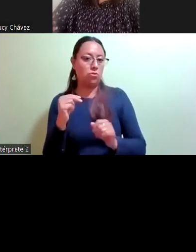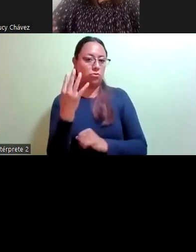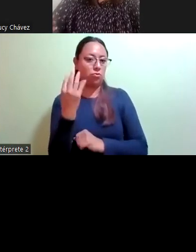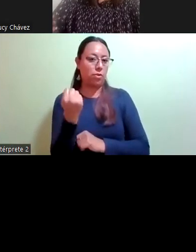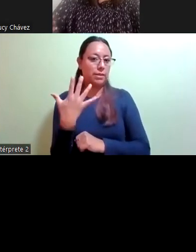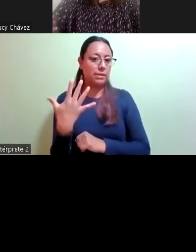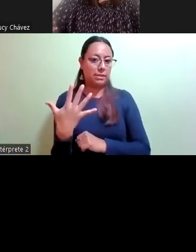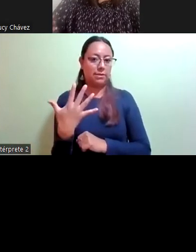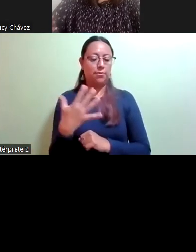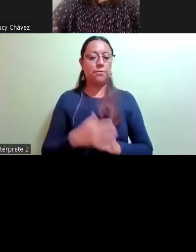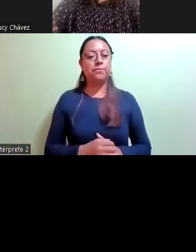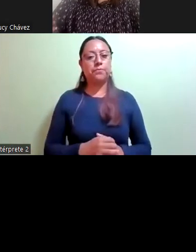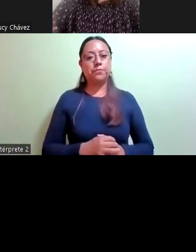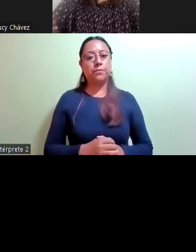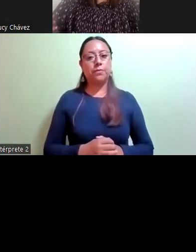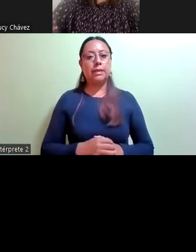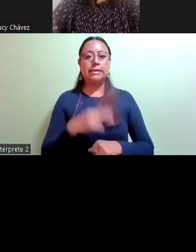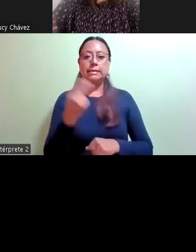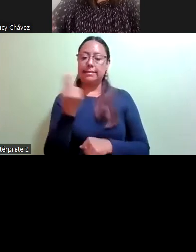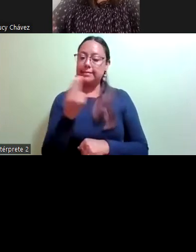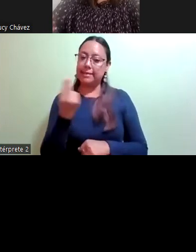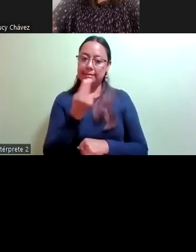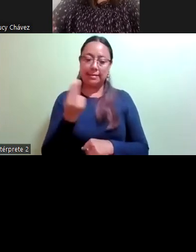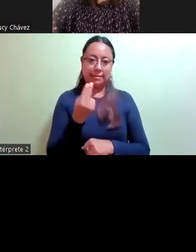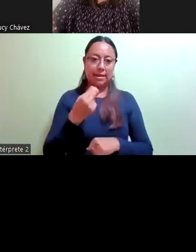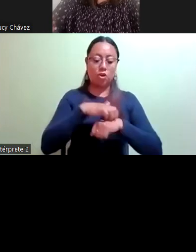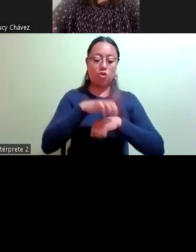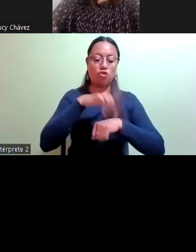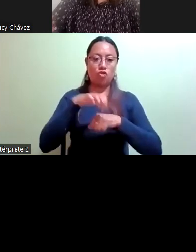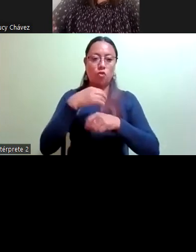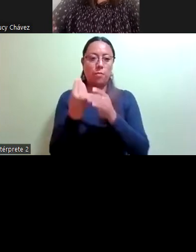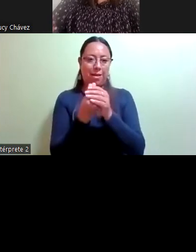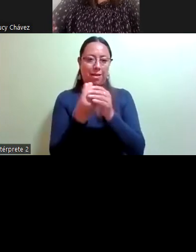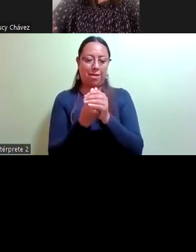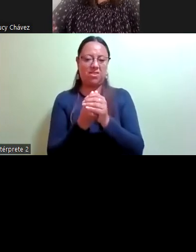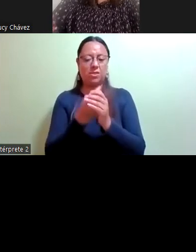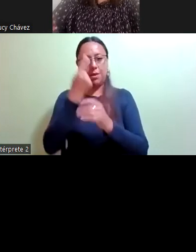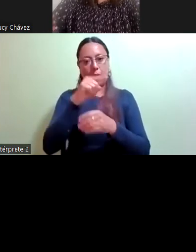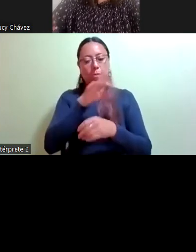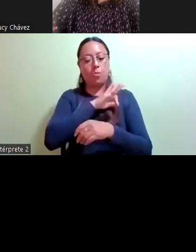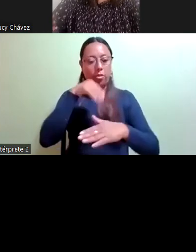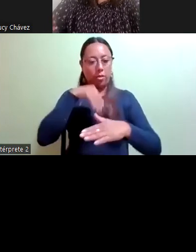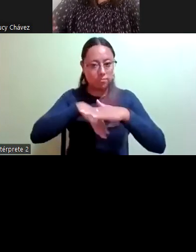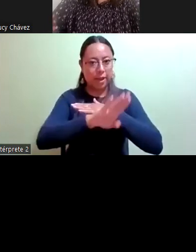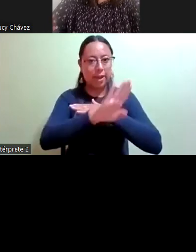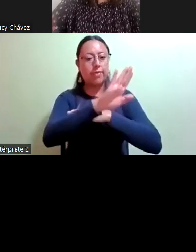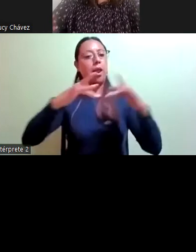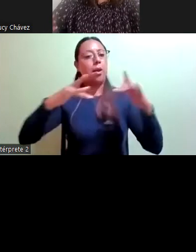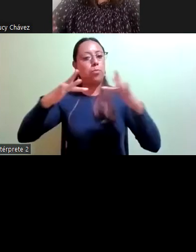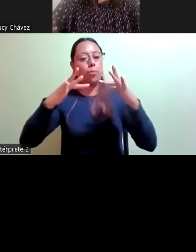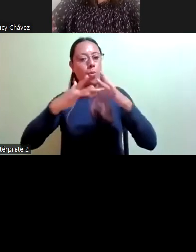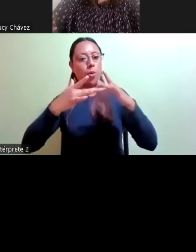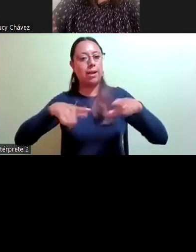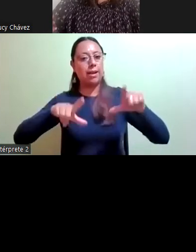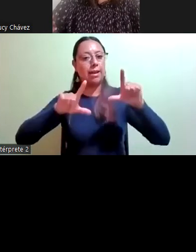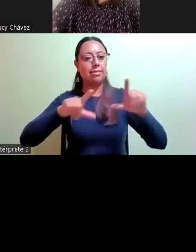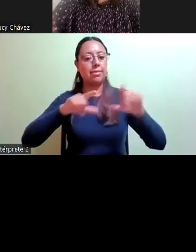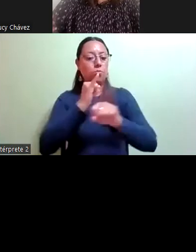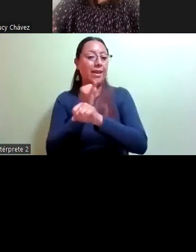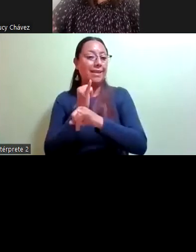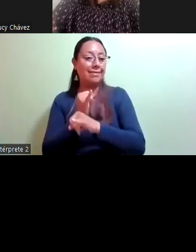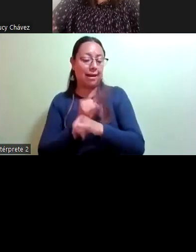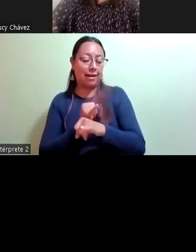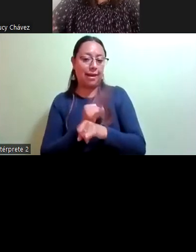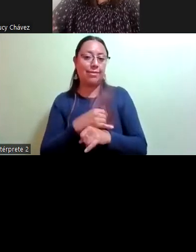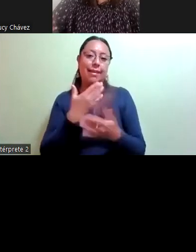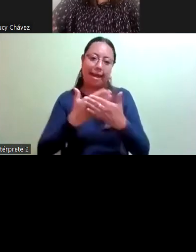09-20754220002095, se requieren las claves de acceso para ingresar al portal de Internet de la entonces Asamblea Legislativa y derivado que el